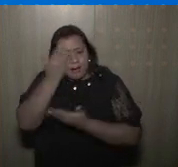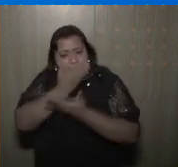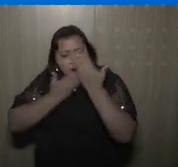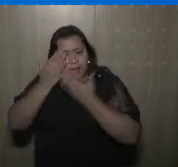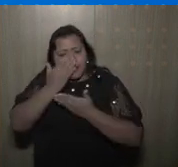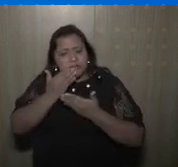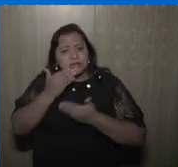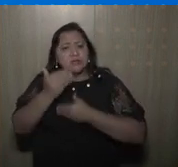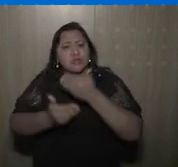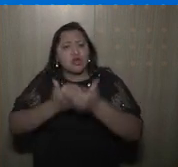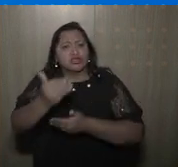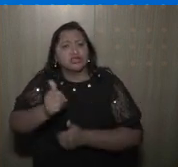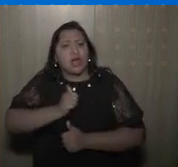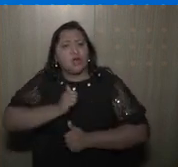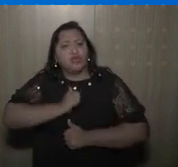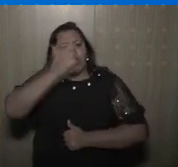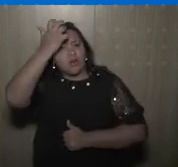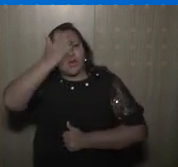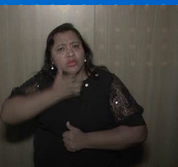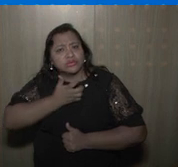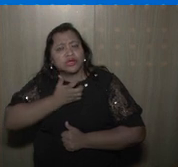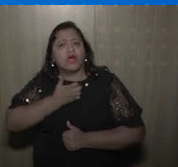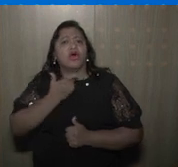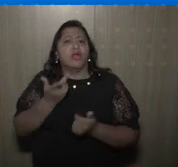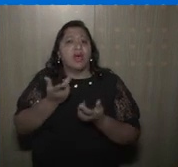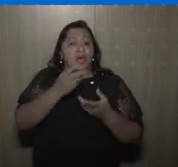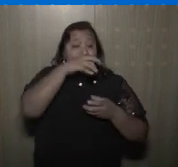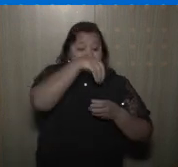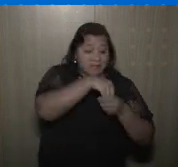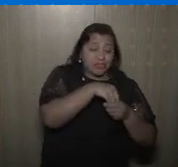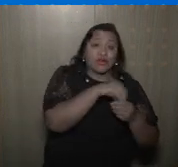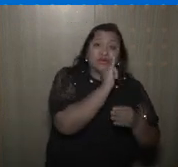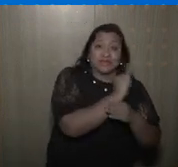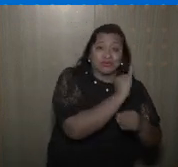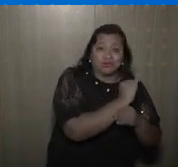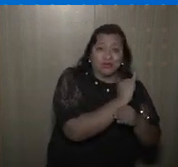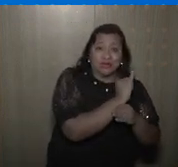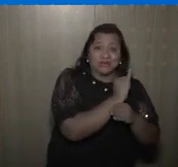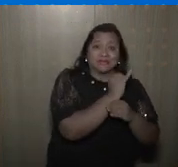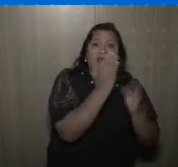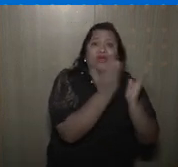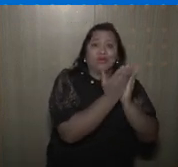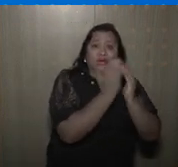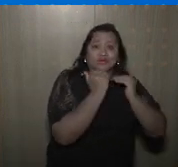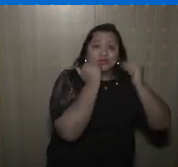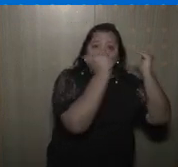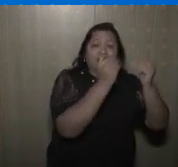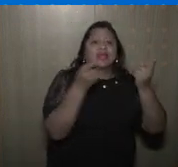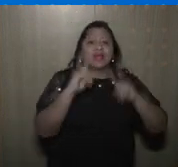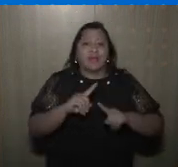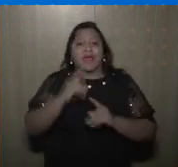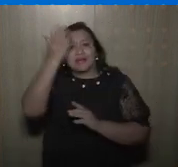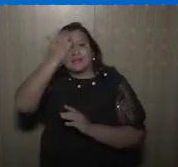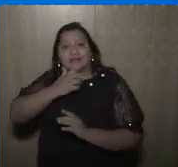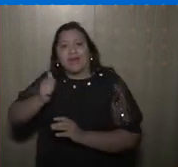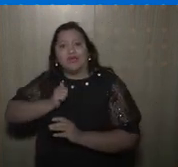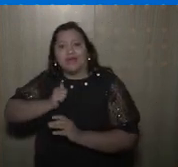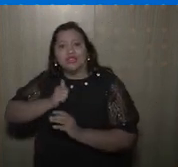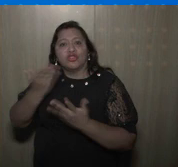procesos de autoevaluación, tanto al interior de las instituciones de educación superior como en el Ministerio de